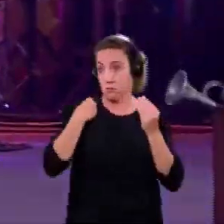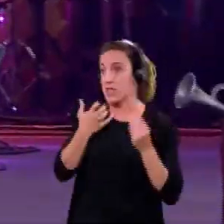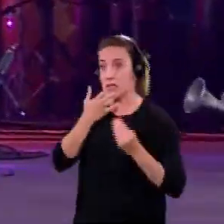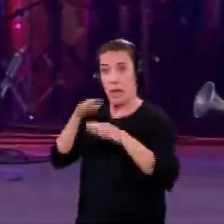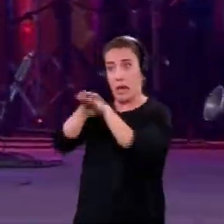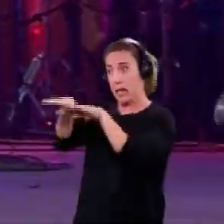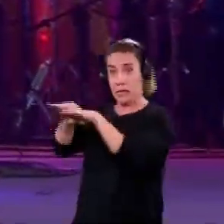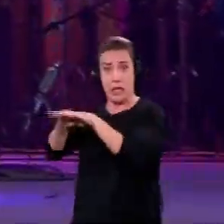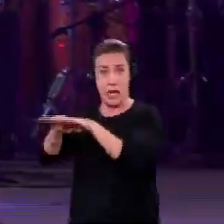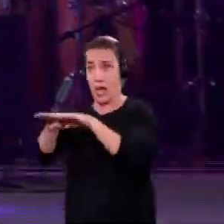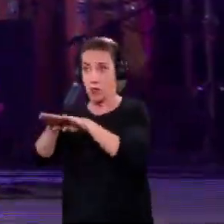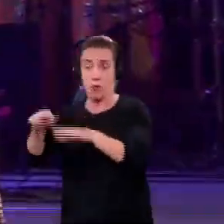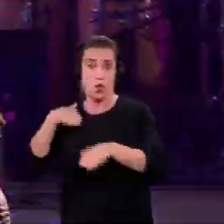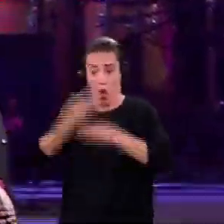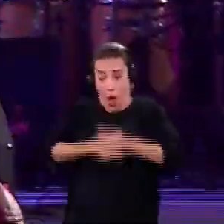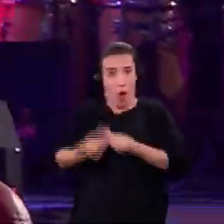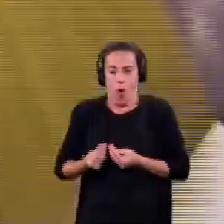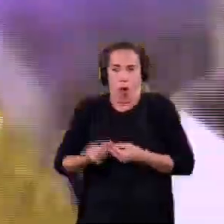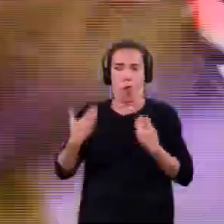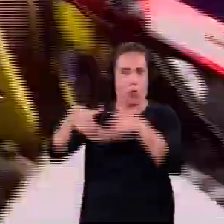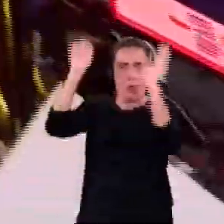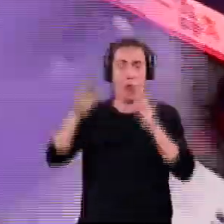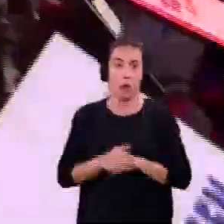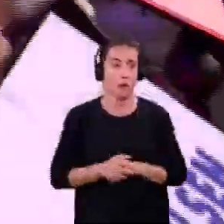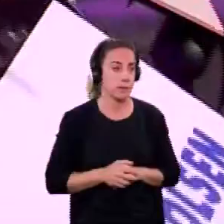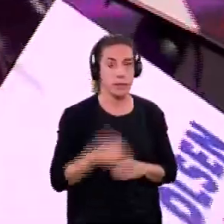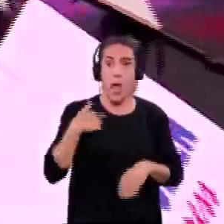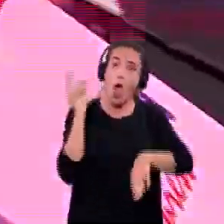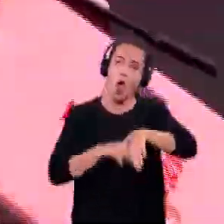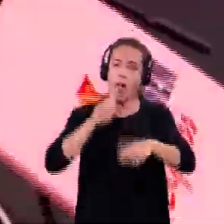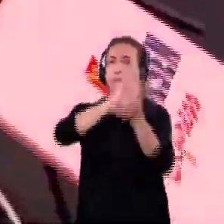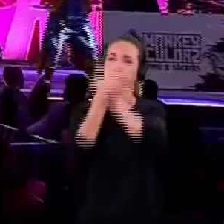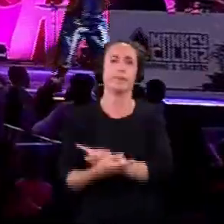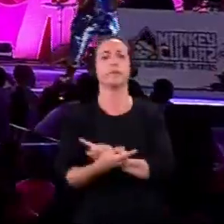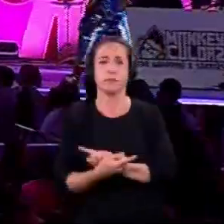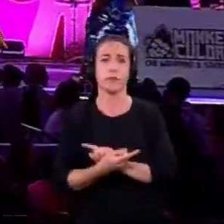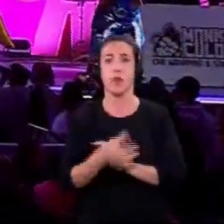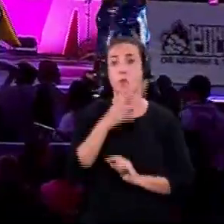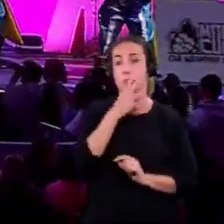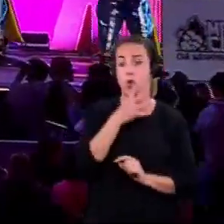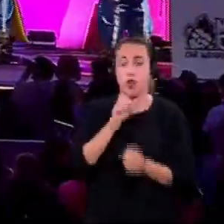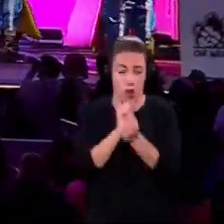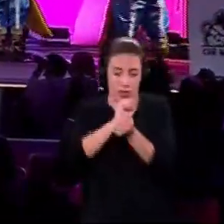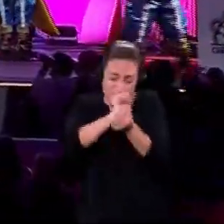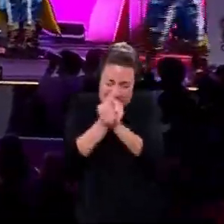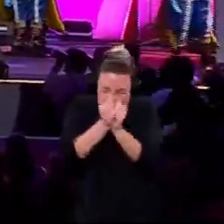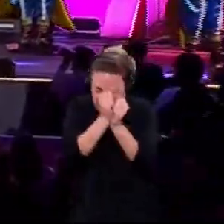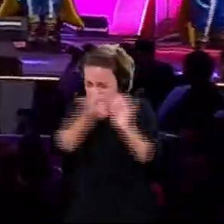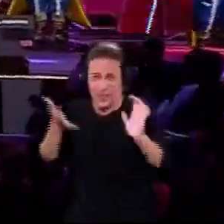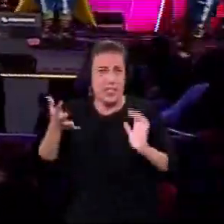Por lo que yo decidí, hoy siento que ya es hora de cambiar, porque estaba maniatado siempre en el